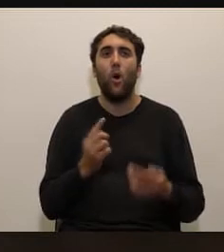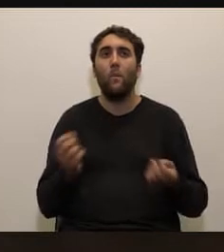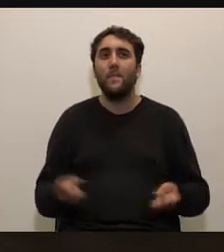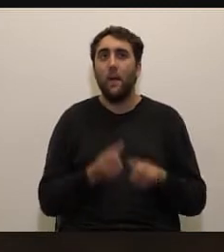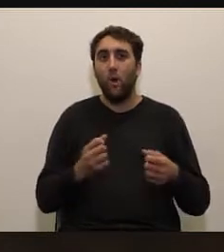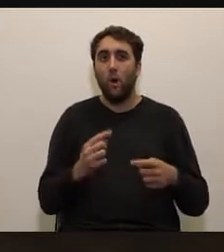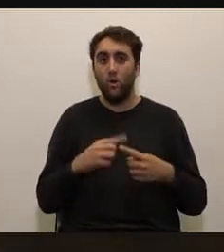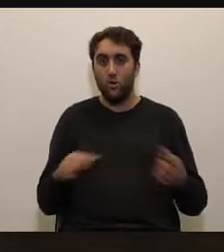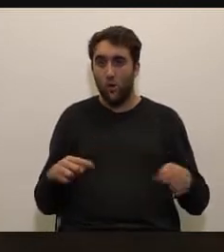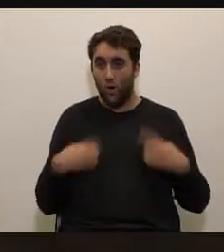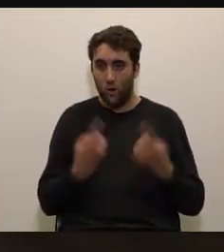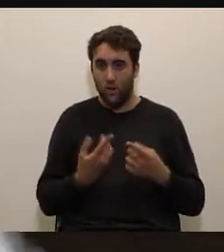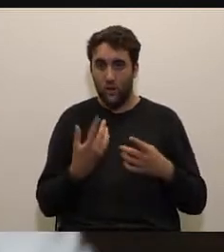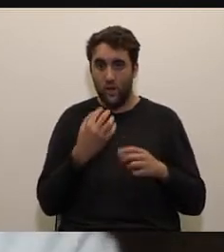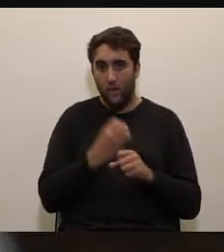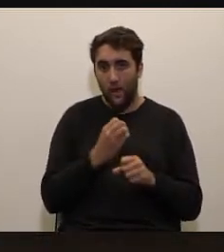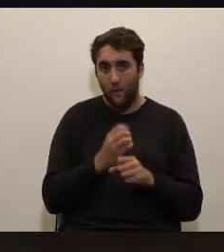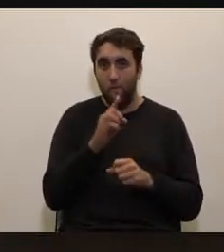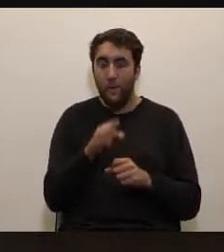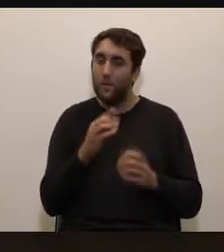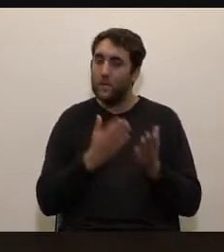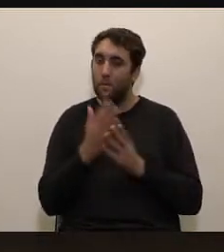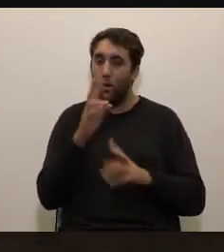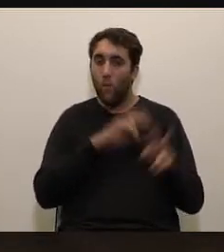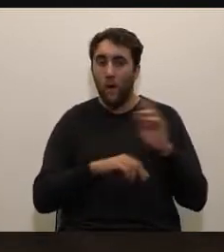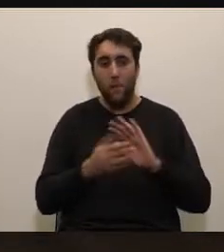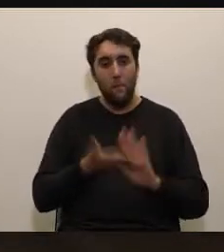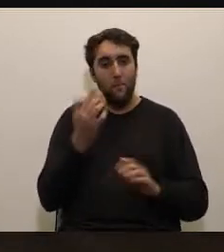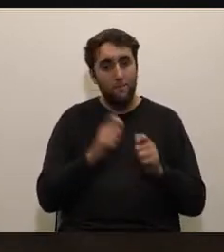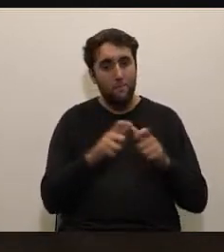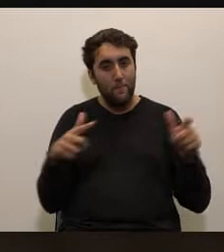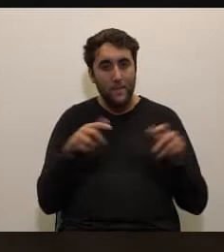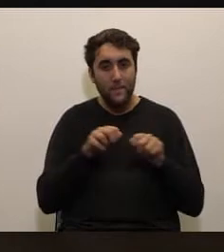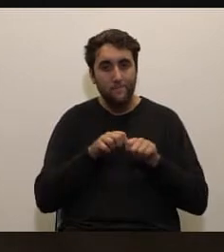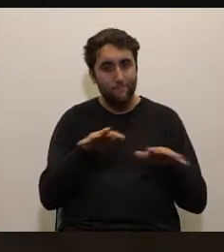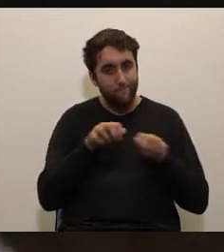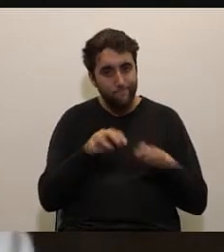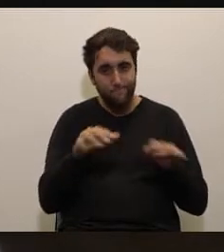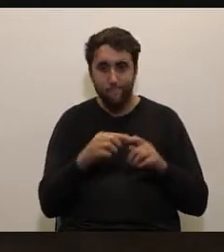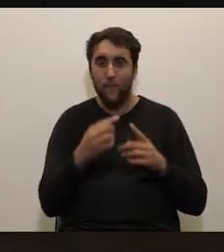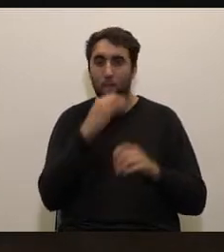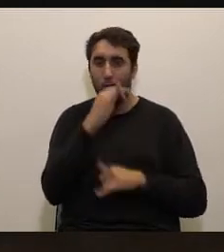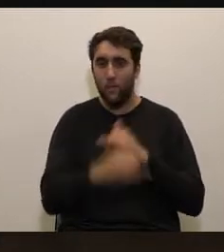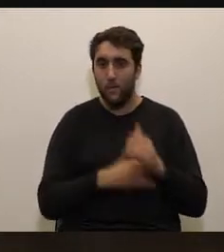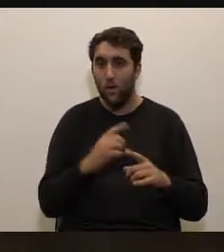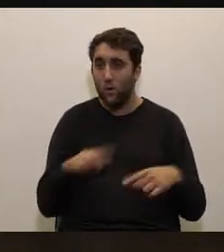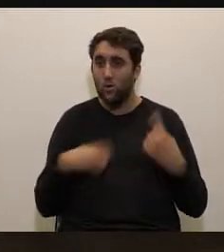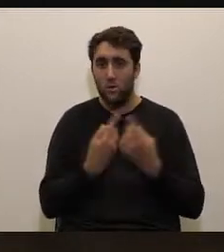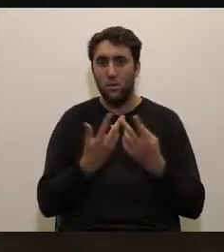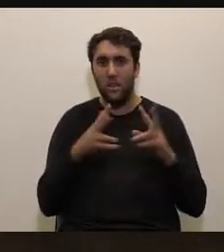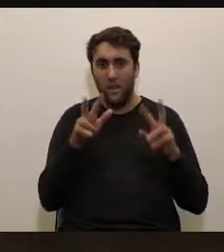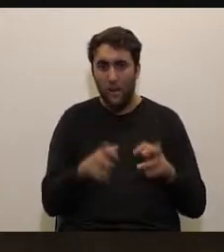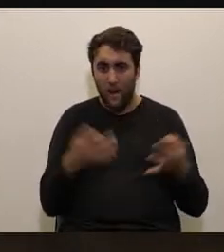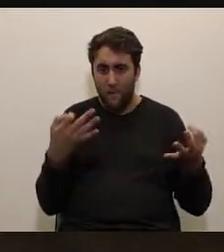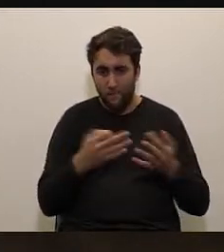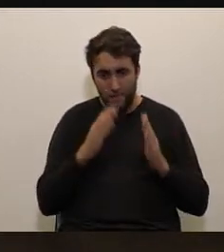cosas, es esa intención de llegar a más. De hecho, nuestra organización en particular no se dedica a ningún tema. Nosotros